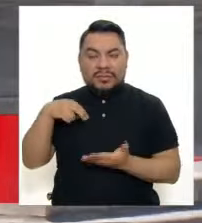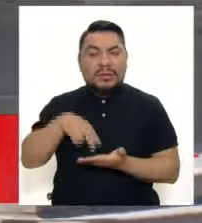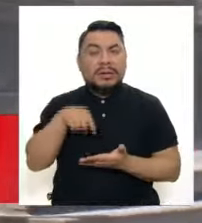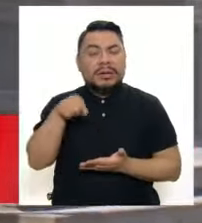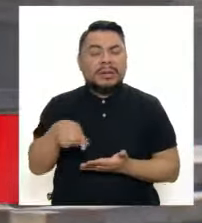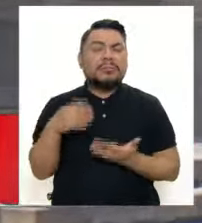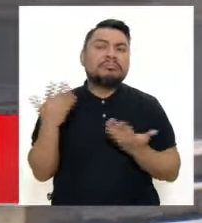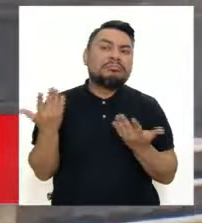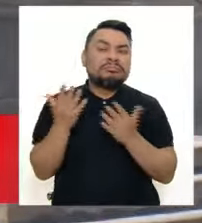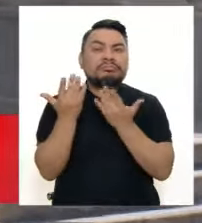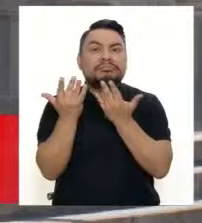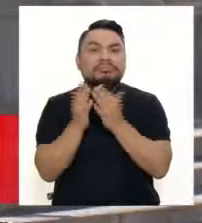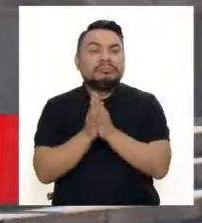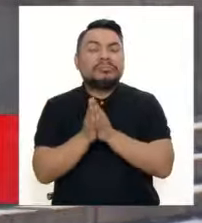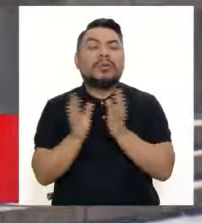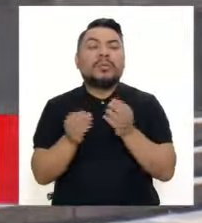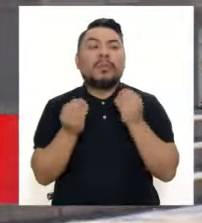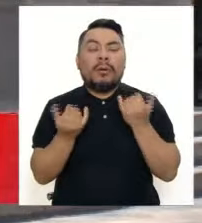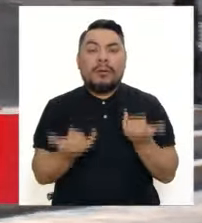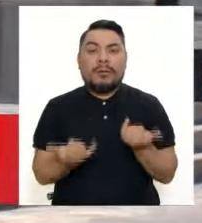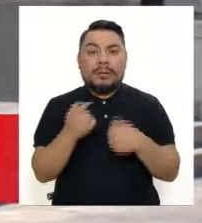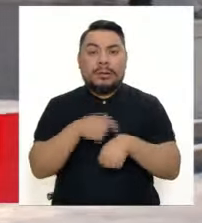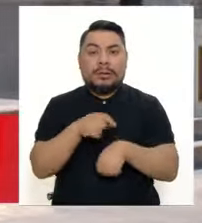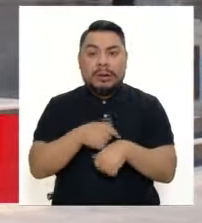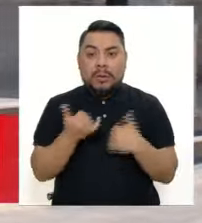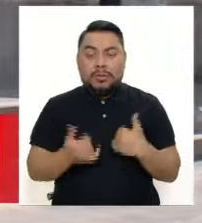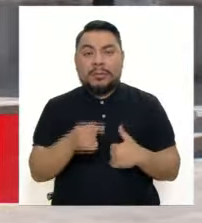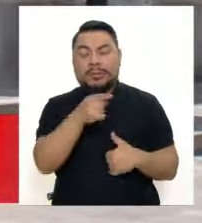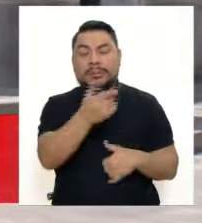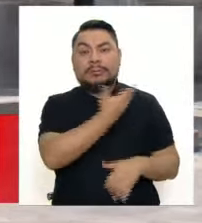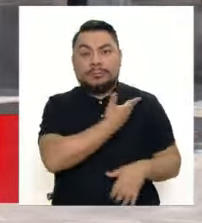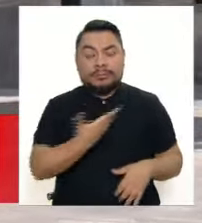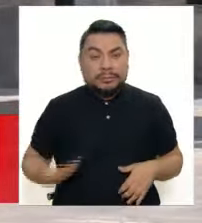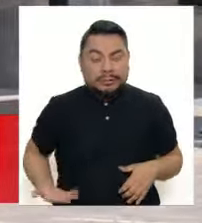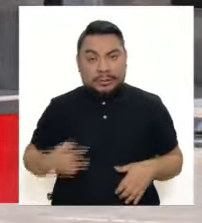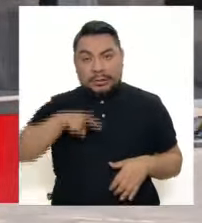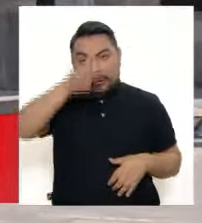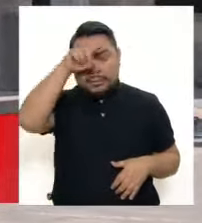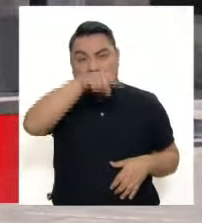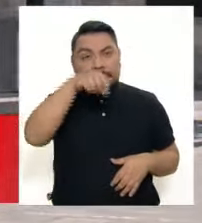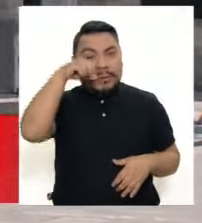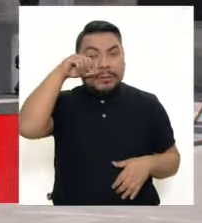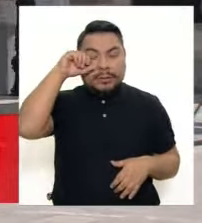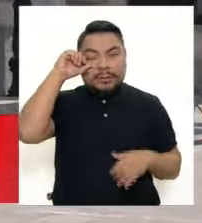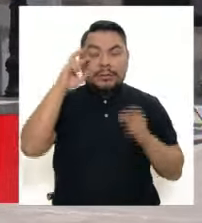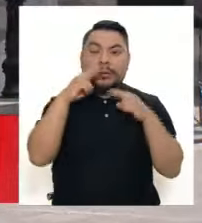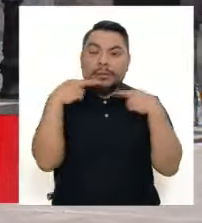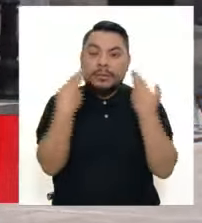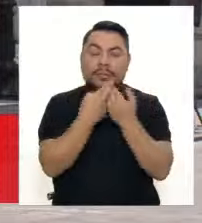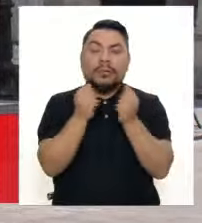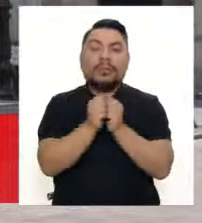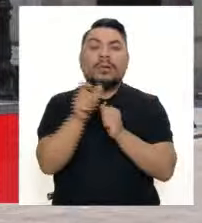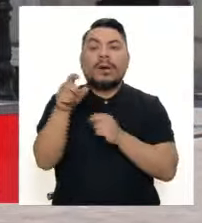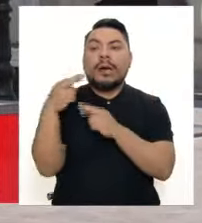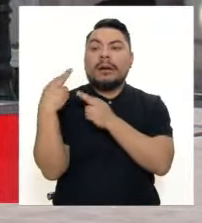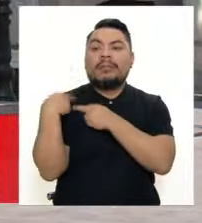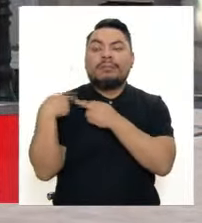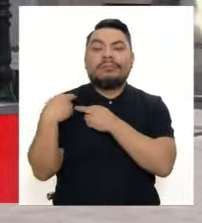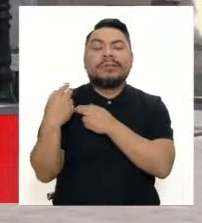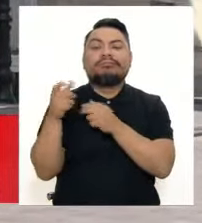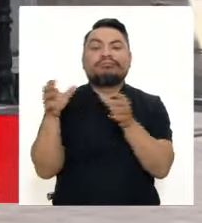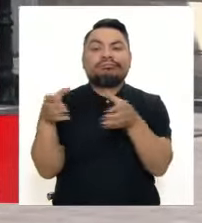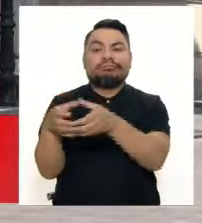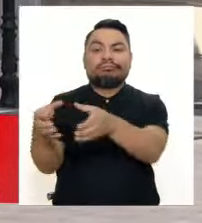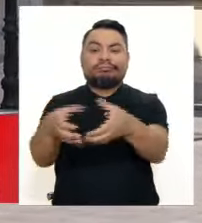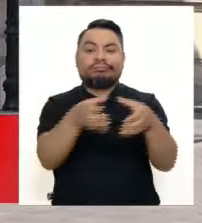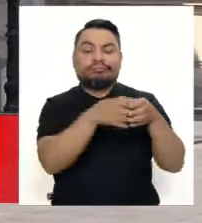nos mantenemos a la expectativa Y es que en estos momentos la presidenta Dina boluarte se reúne ya con representantes de el